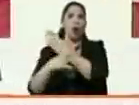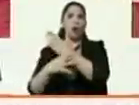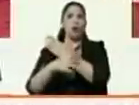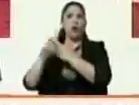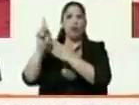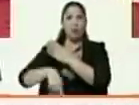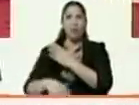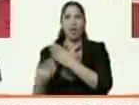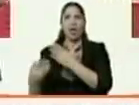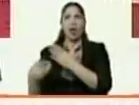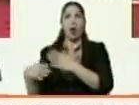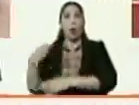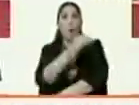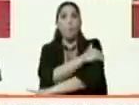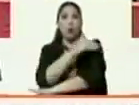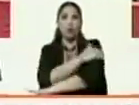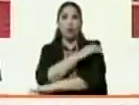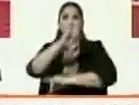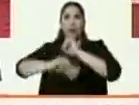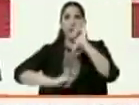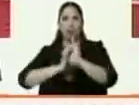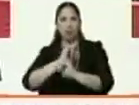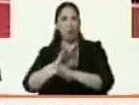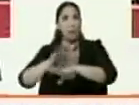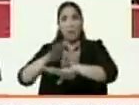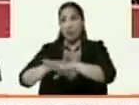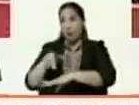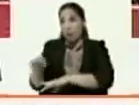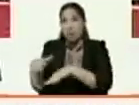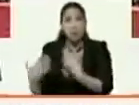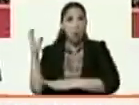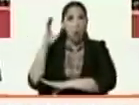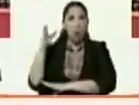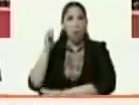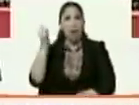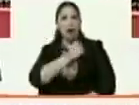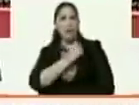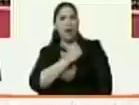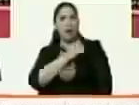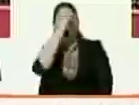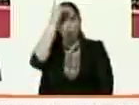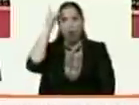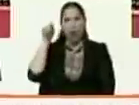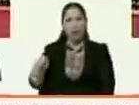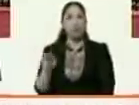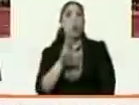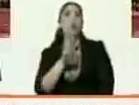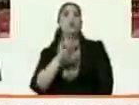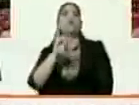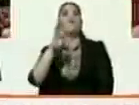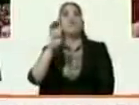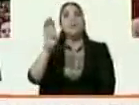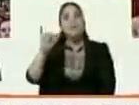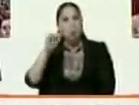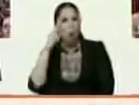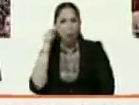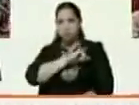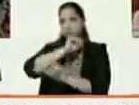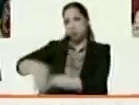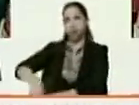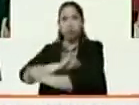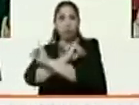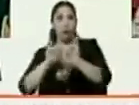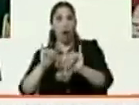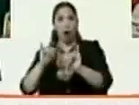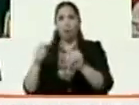derecha internacional. ¿Qué ha pasado hoy en Colombia, camarada Diosdado? El uribismo ha sido derrotado.